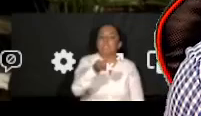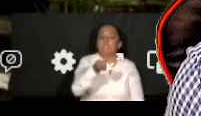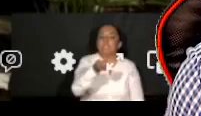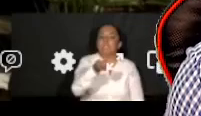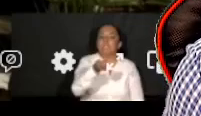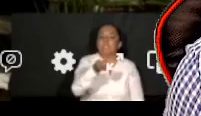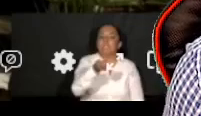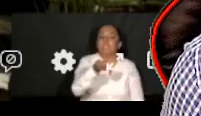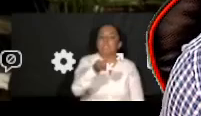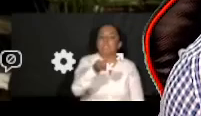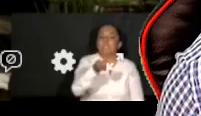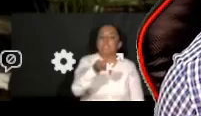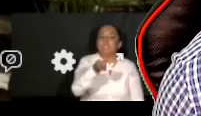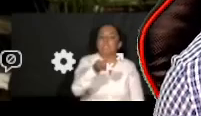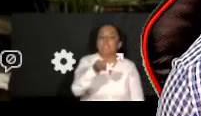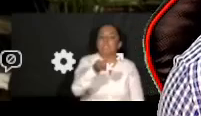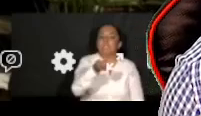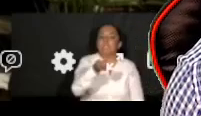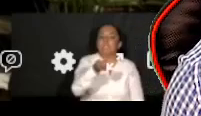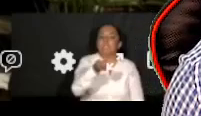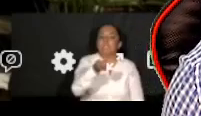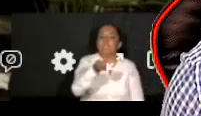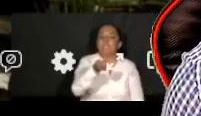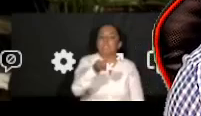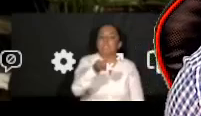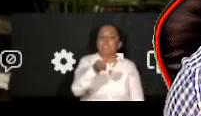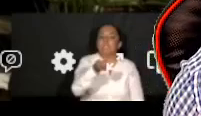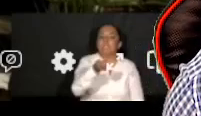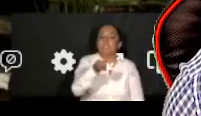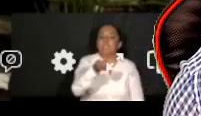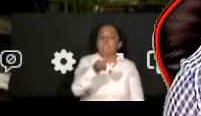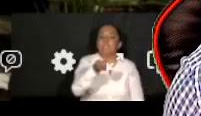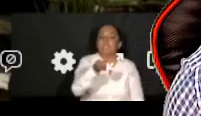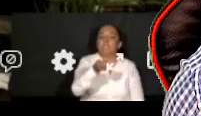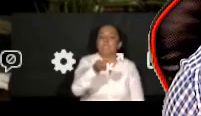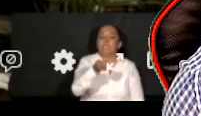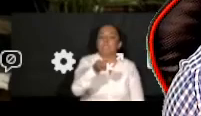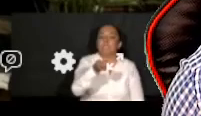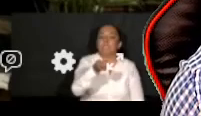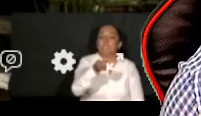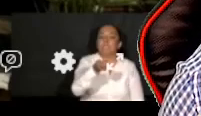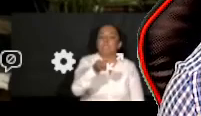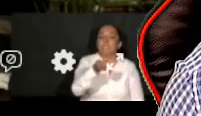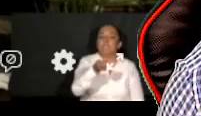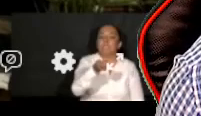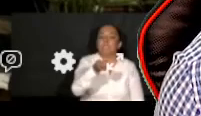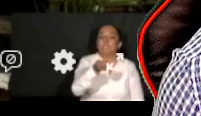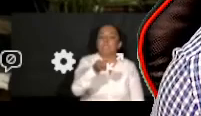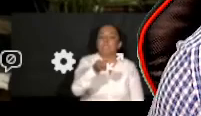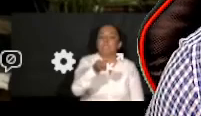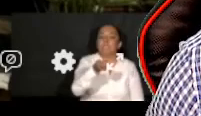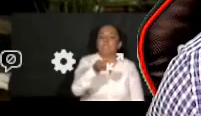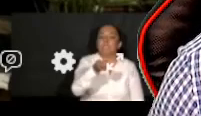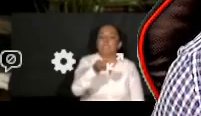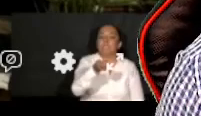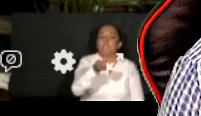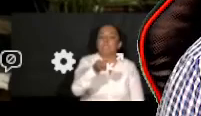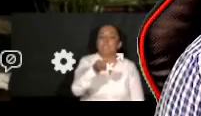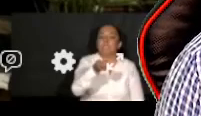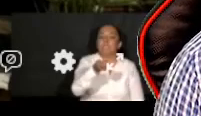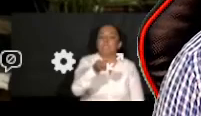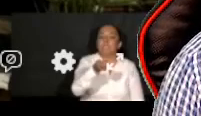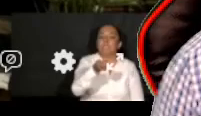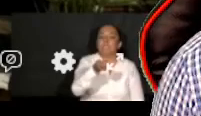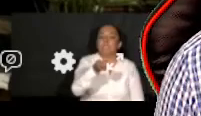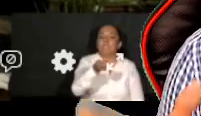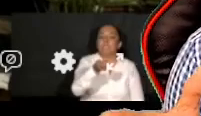sucede en esta par de horas, no debe pasar de 24 a 48 horas para que sepamos cuál fue la